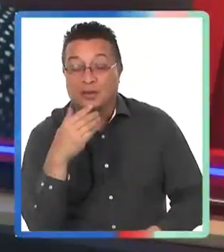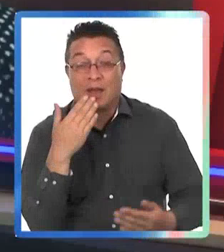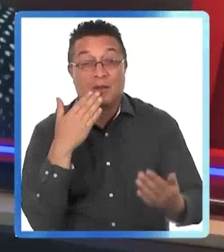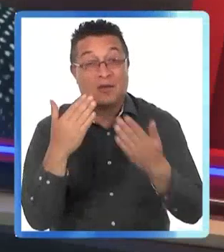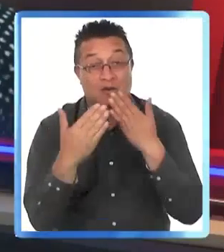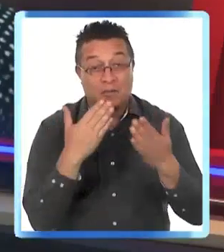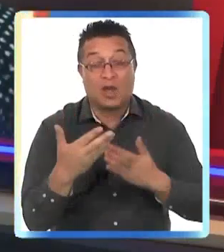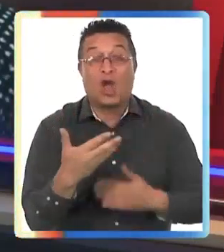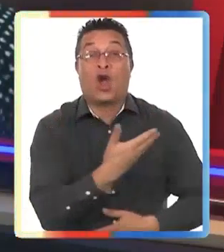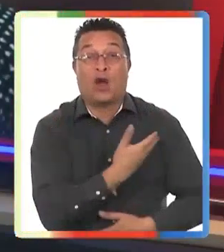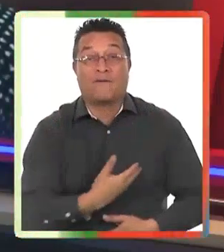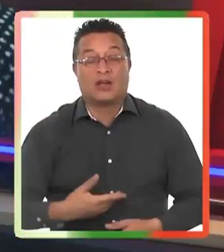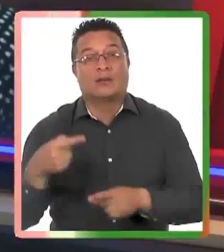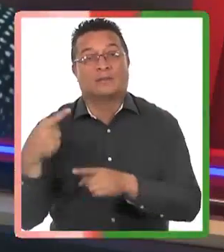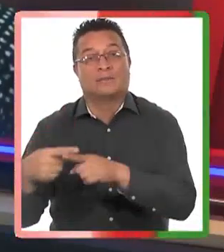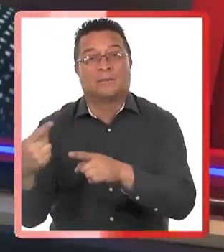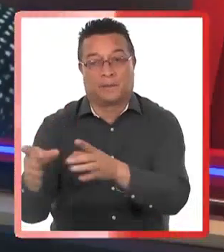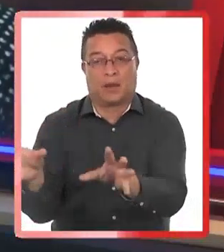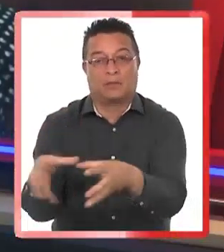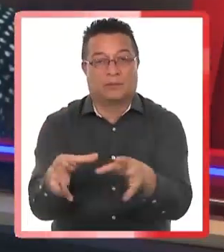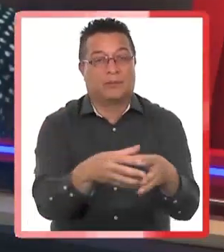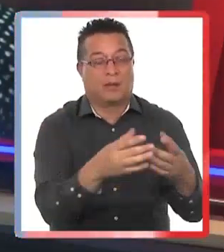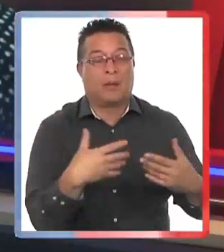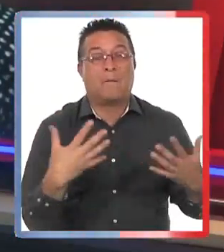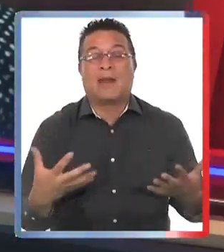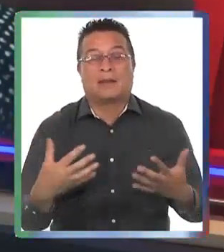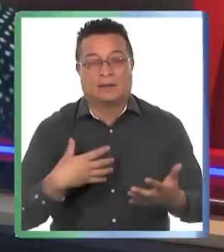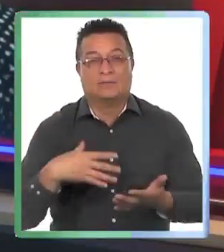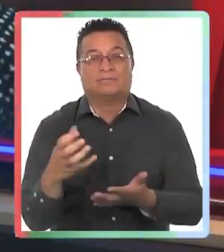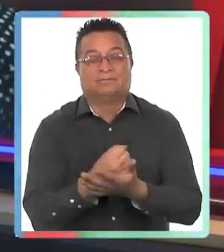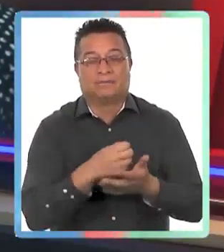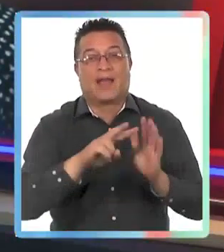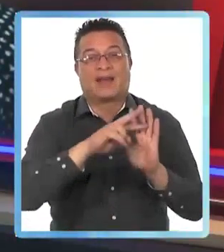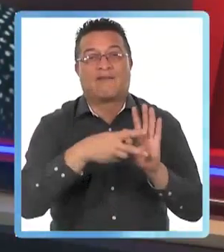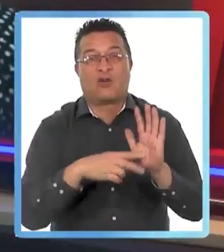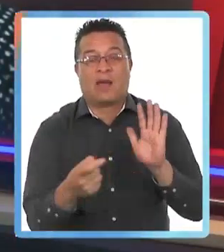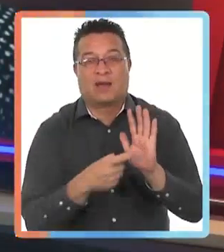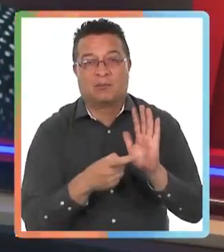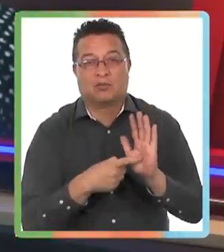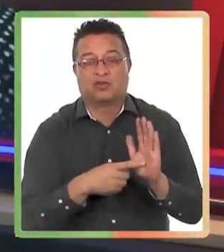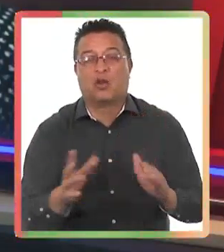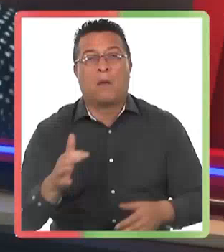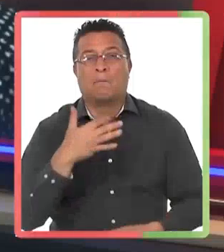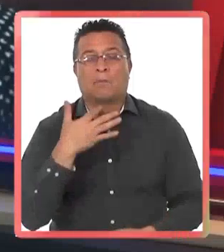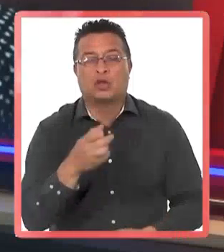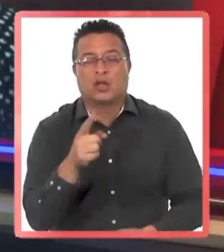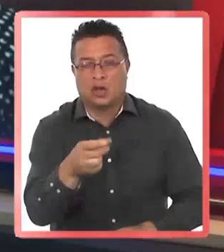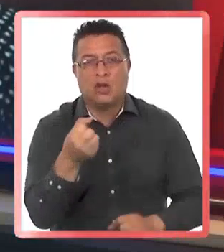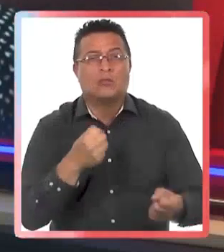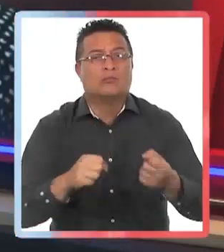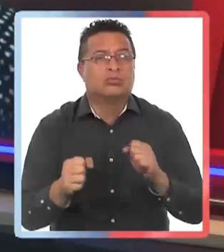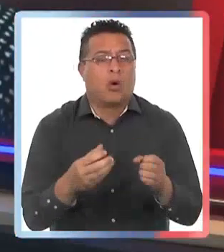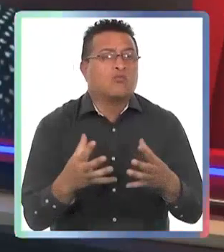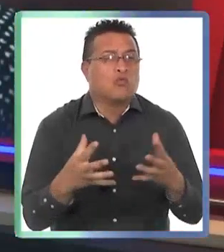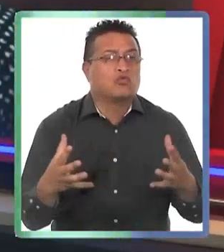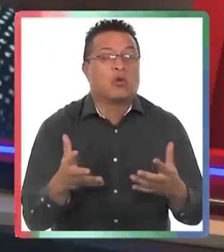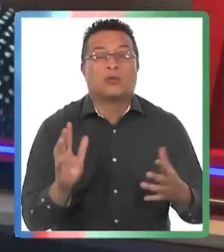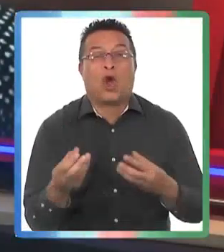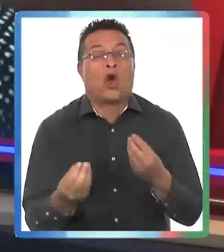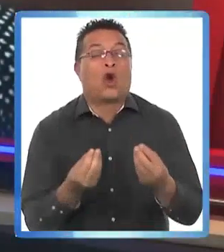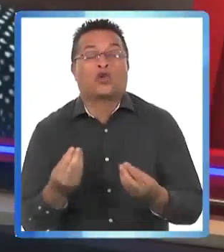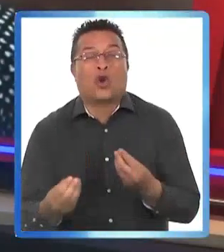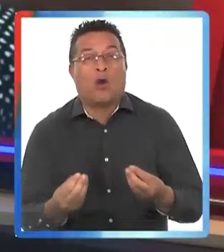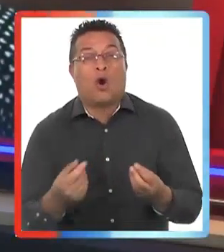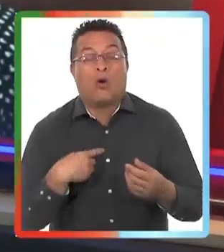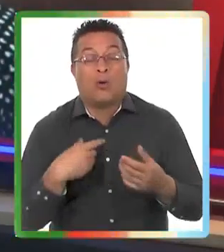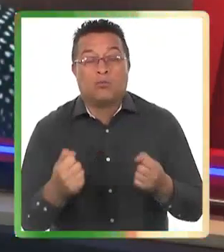plenas conversaciones el gobierno con distintos sectores para llevar adelante una reforma tributaria. ¿Y por qué a usted le preocupa muchísimo lo que está ocurriendo? Porque si no,